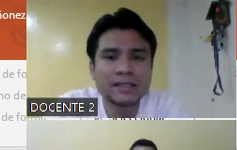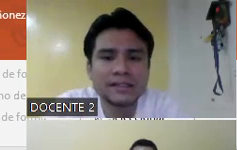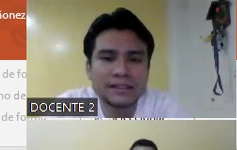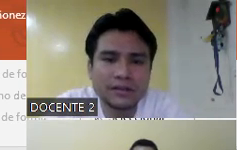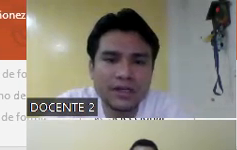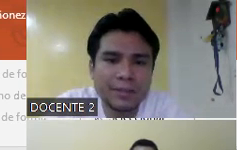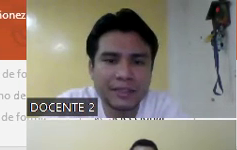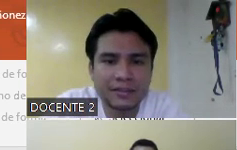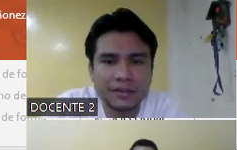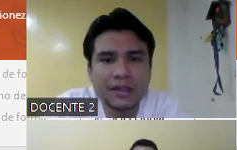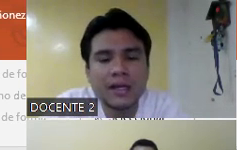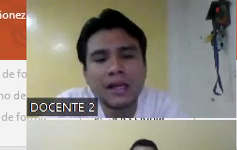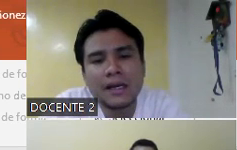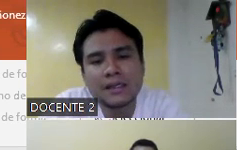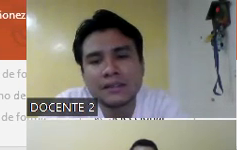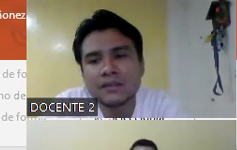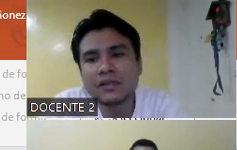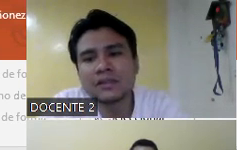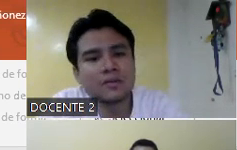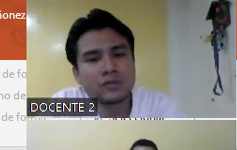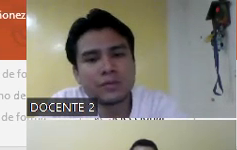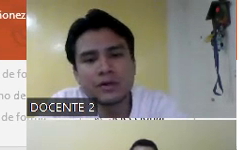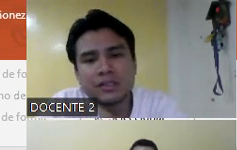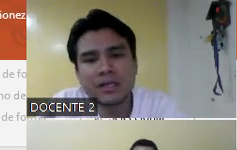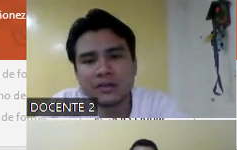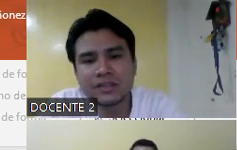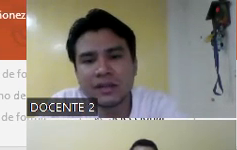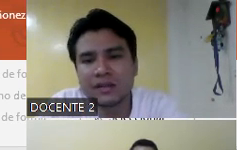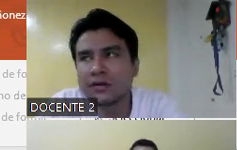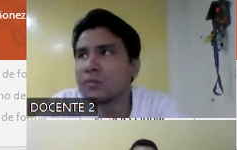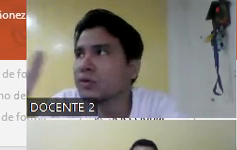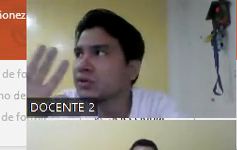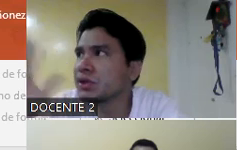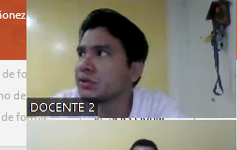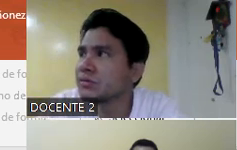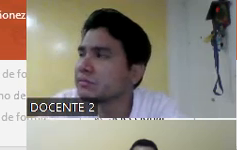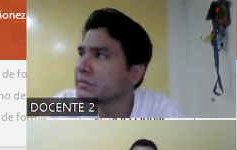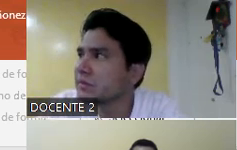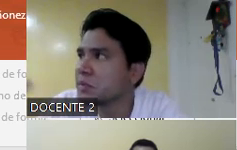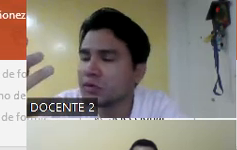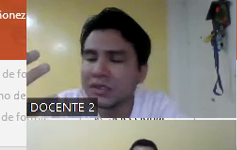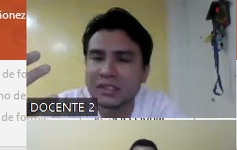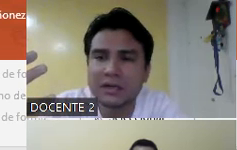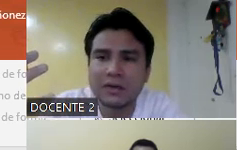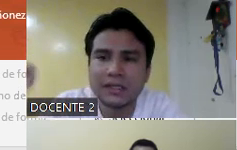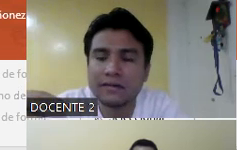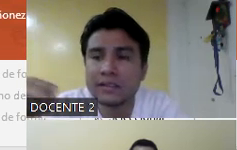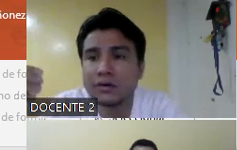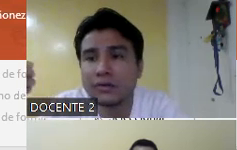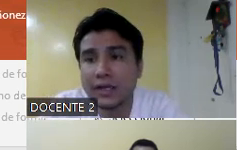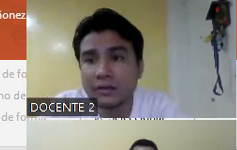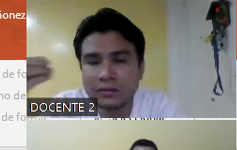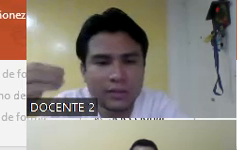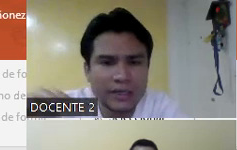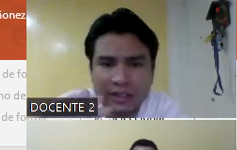¿Cuál es la sensación y la percepción? La sensación es, como su nombre lo dice, el que yo sienta. ¿Cómo yo siento mi mundo externo? A través